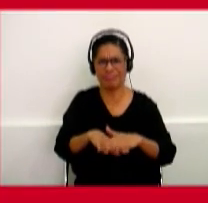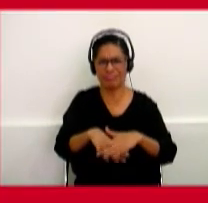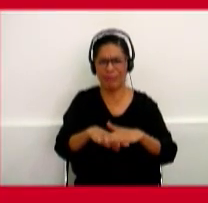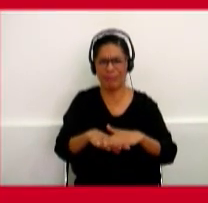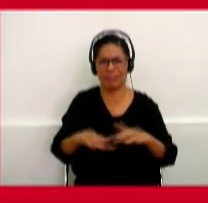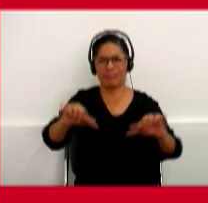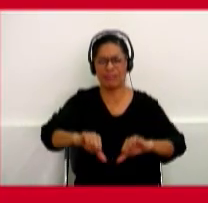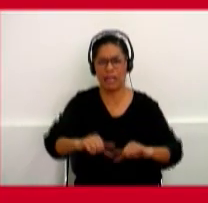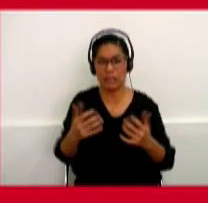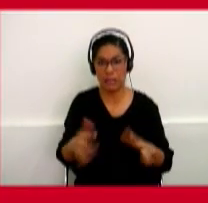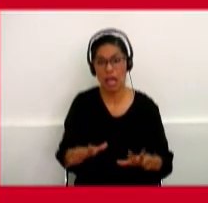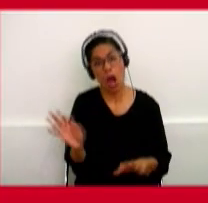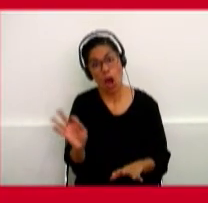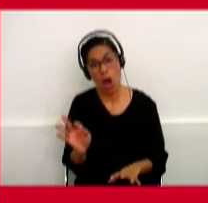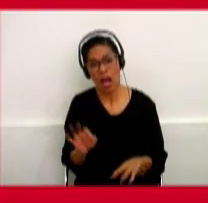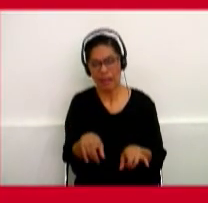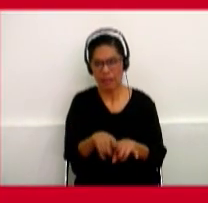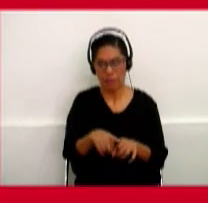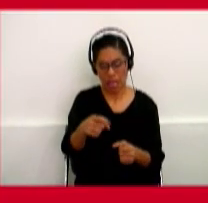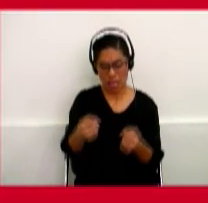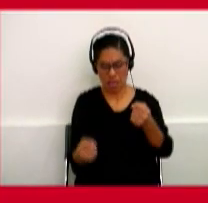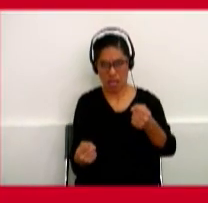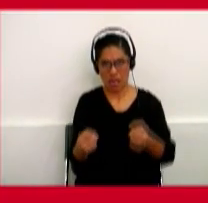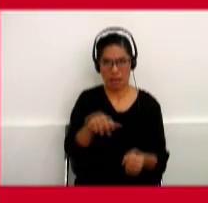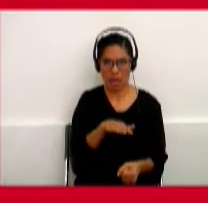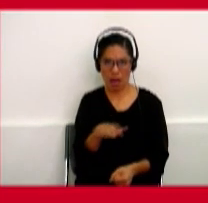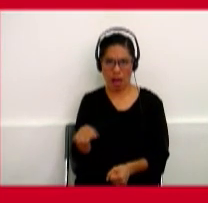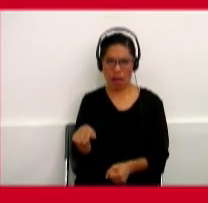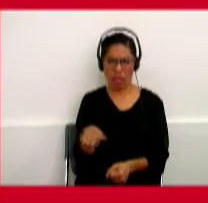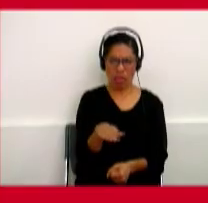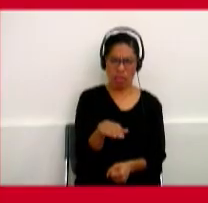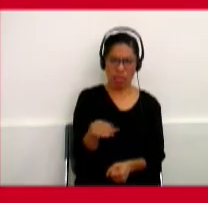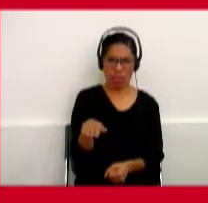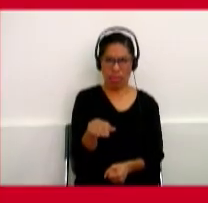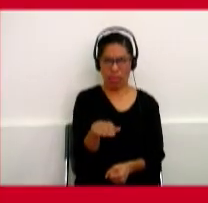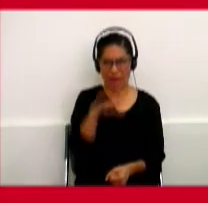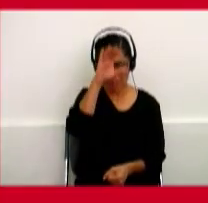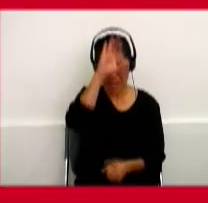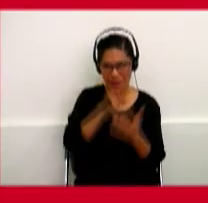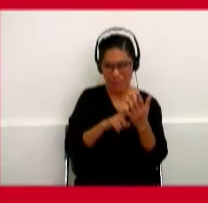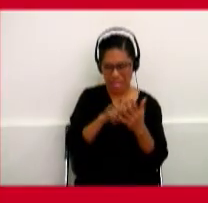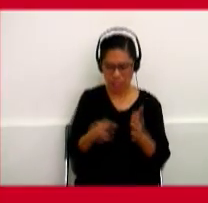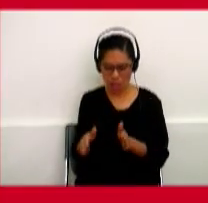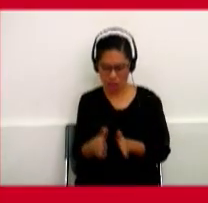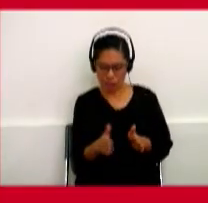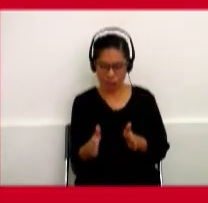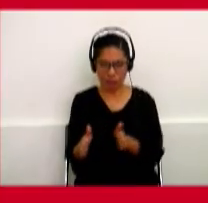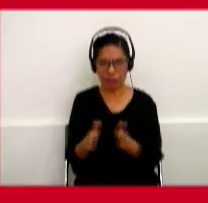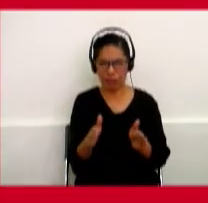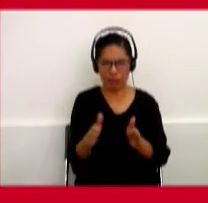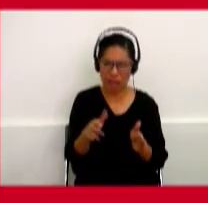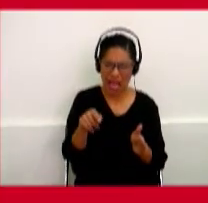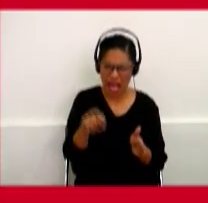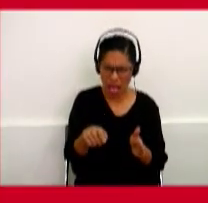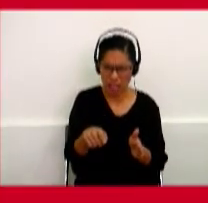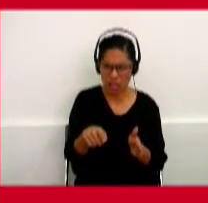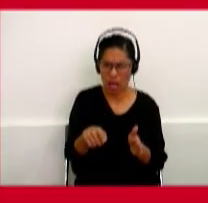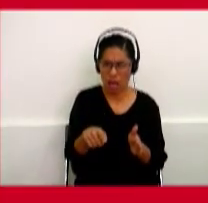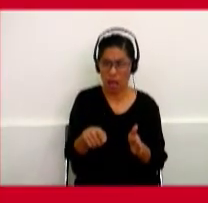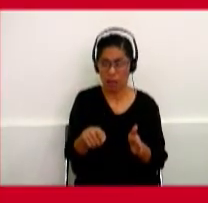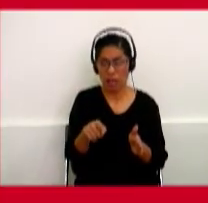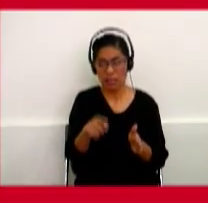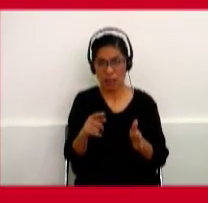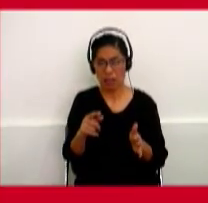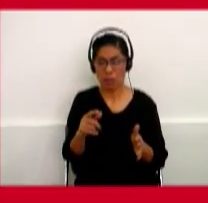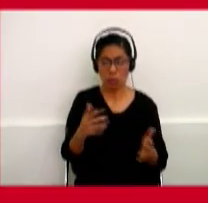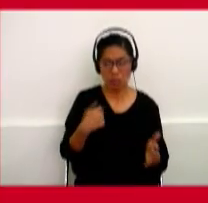los camiones viajan por la mina. También hay algunos impactos que ocurren, pero son más del rango medio, no tan de